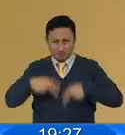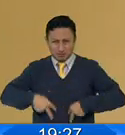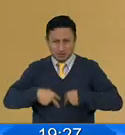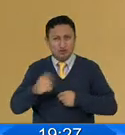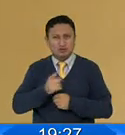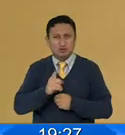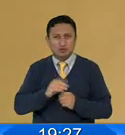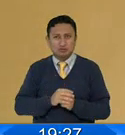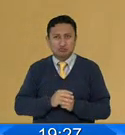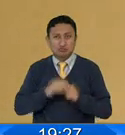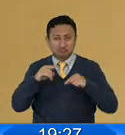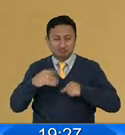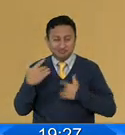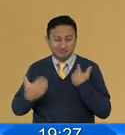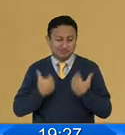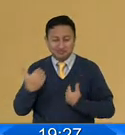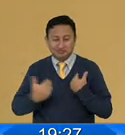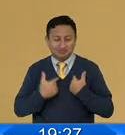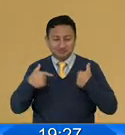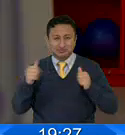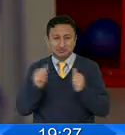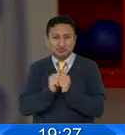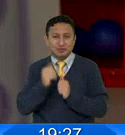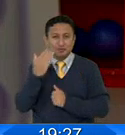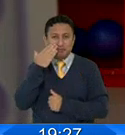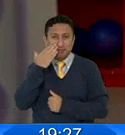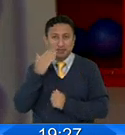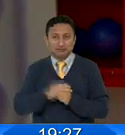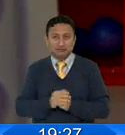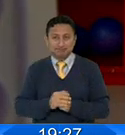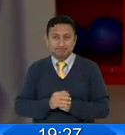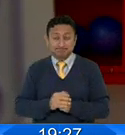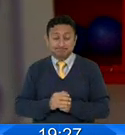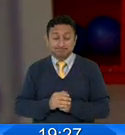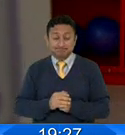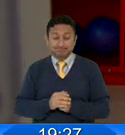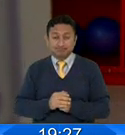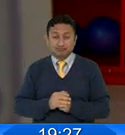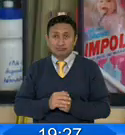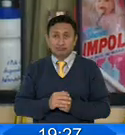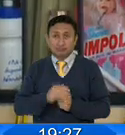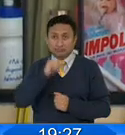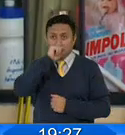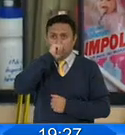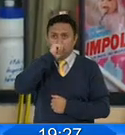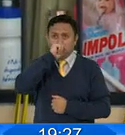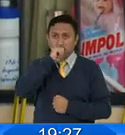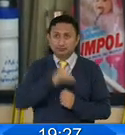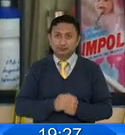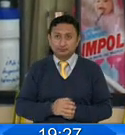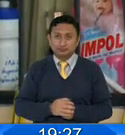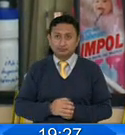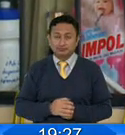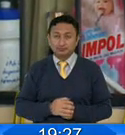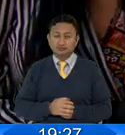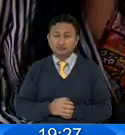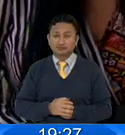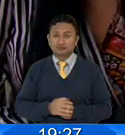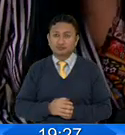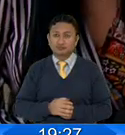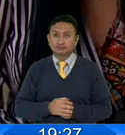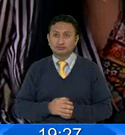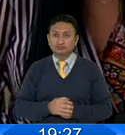para que sean felices mientras puedan con sus madres mientras todos todos por una condena que les puso la vida